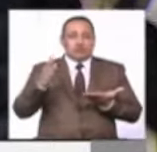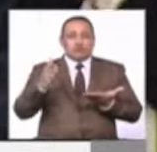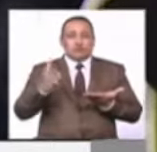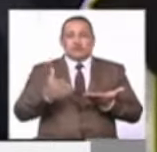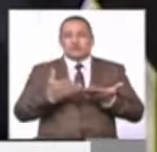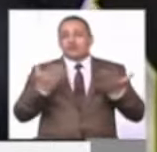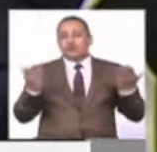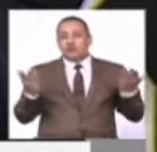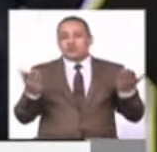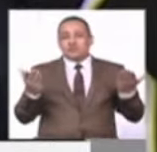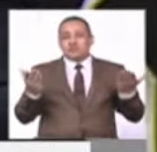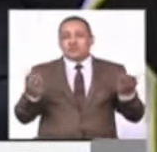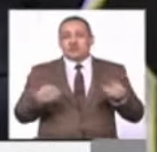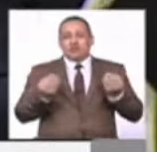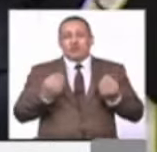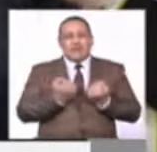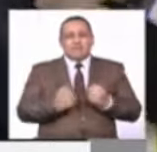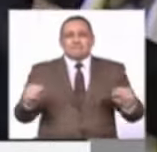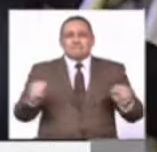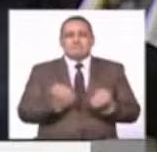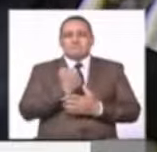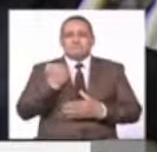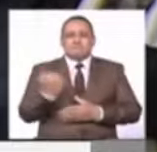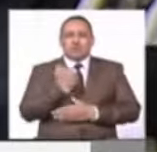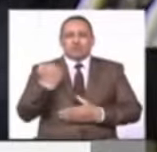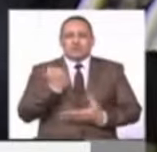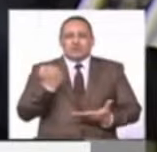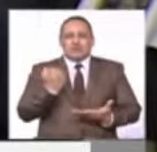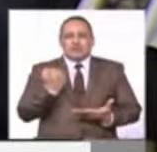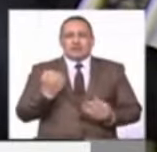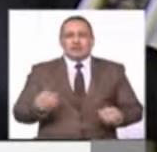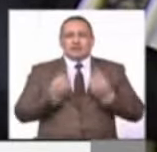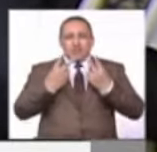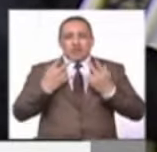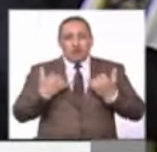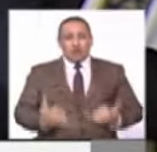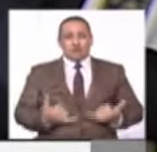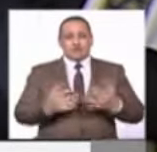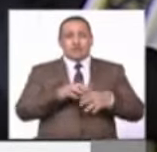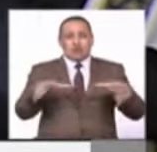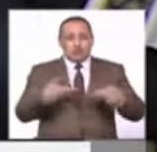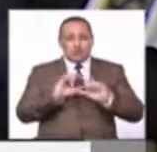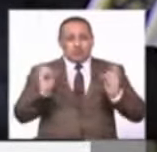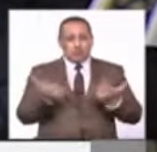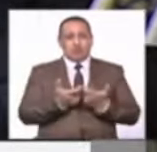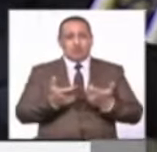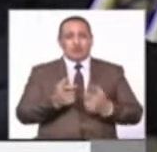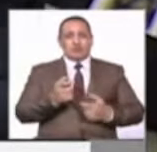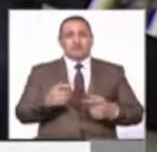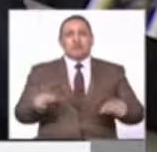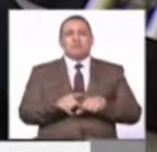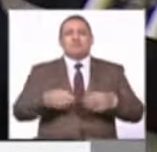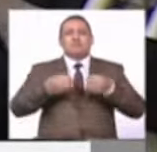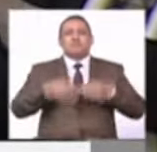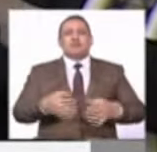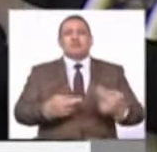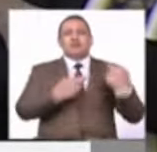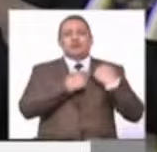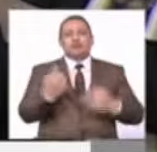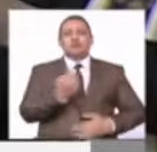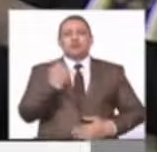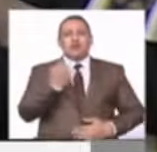Entonces es imposible que hoy día los magistrados los miembros de la junta pierdan sus cargos